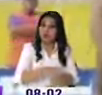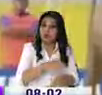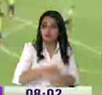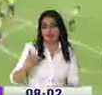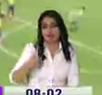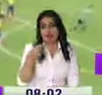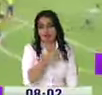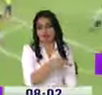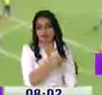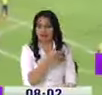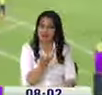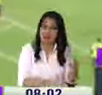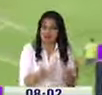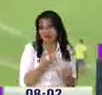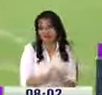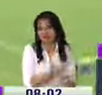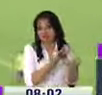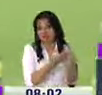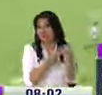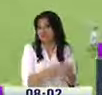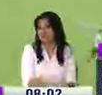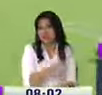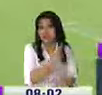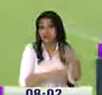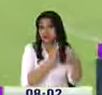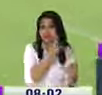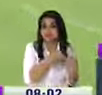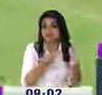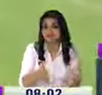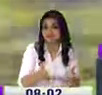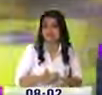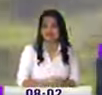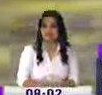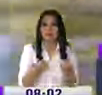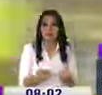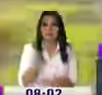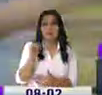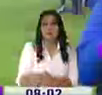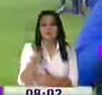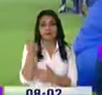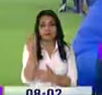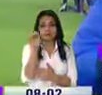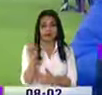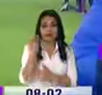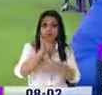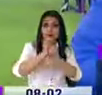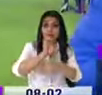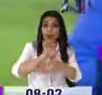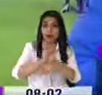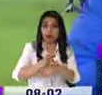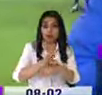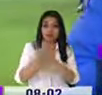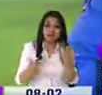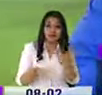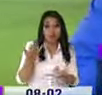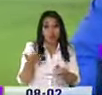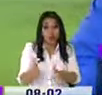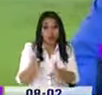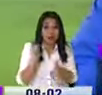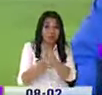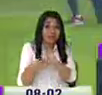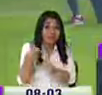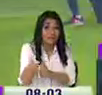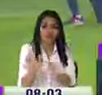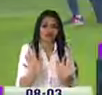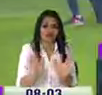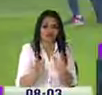Argentina podría quedar fuera del Mundial. Este martes 10 de octubre, Ecuador ya no se juega la posibilidad de un repechaje. Peor